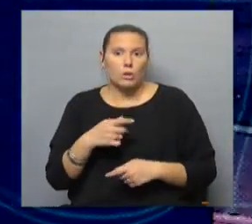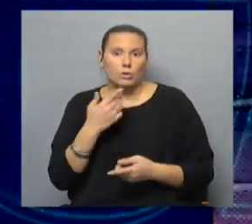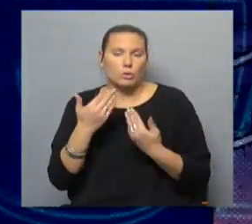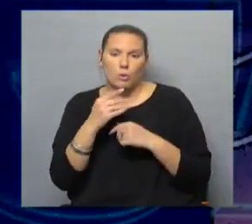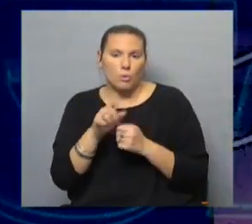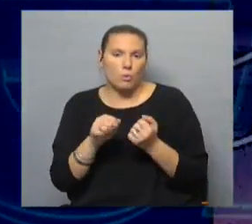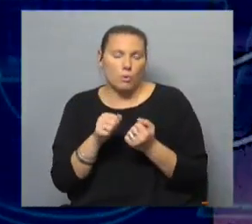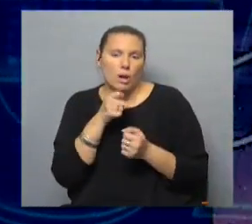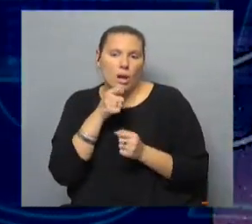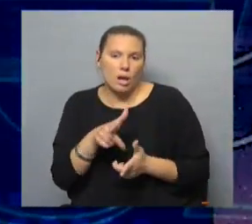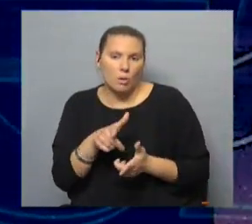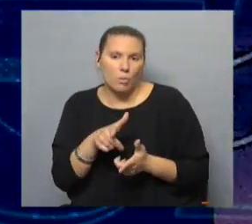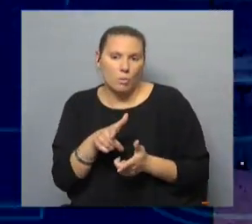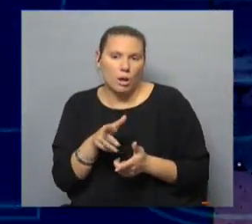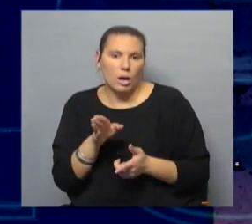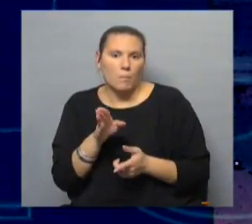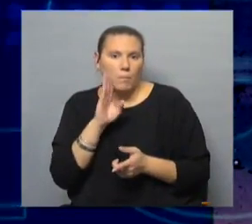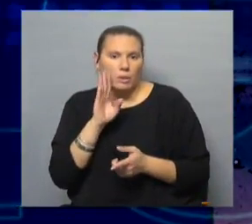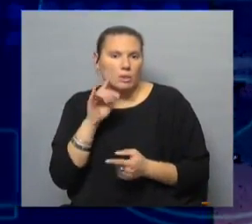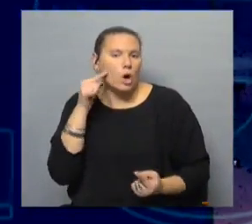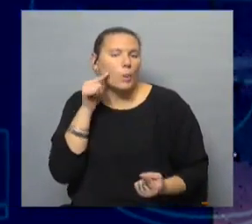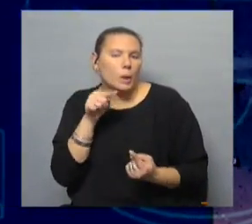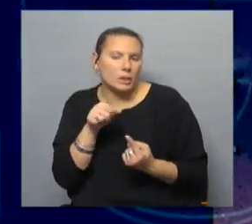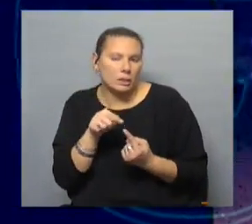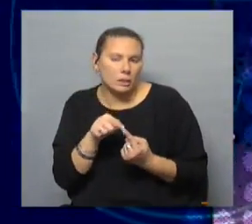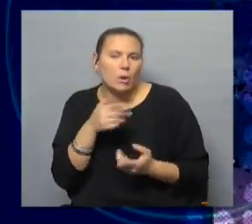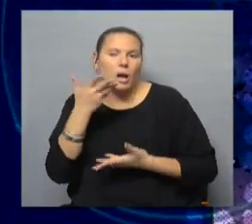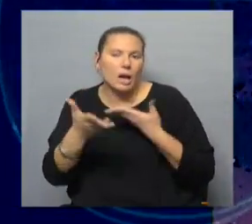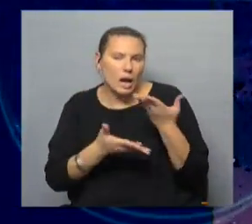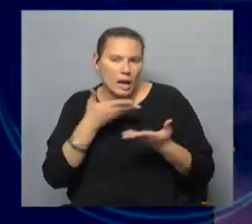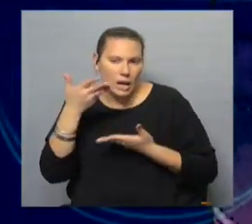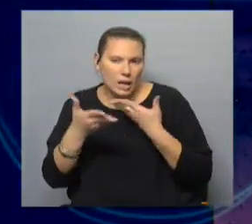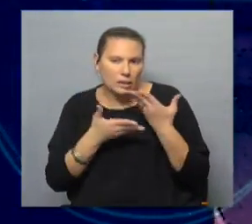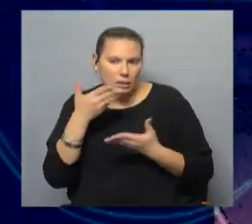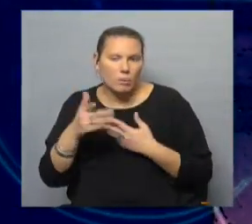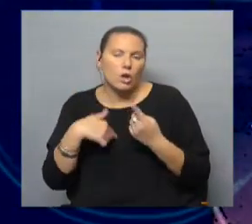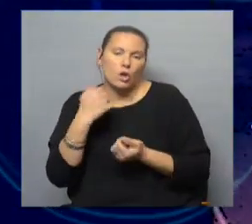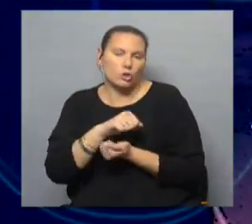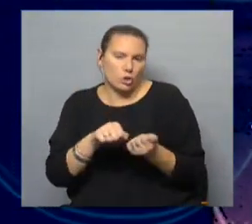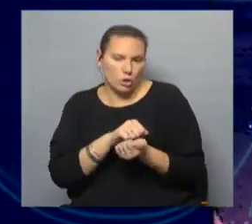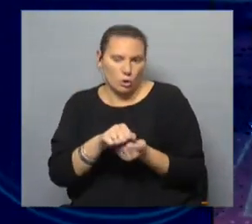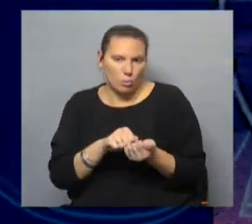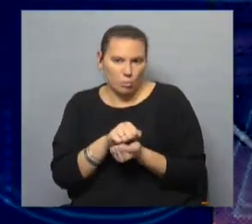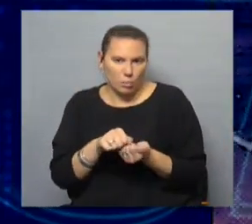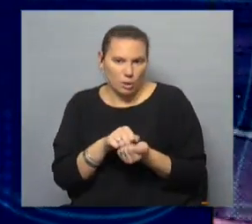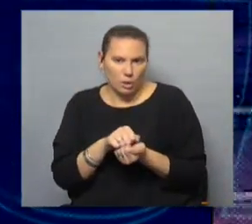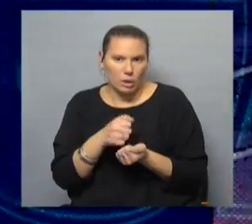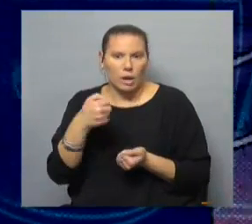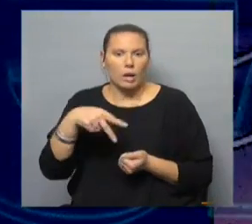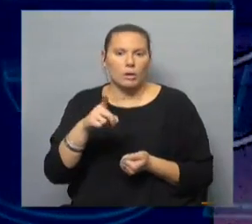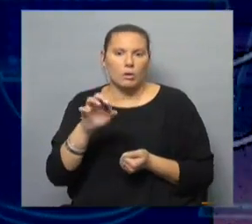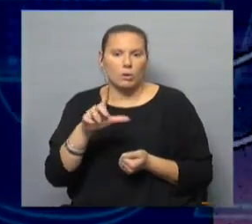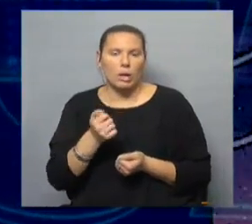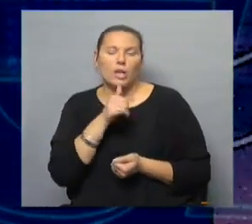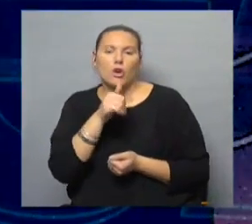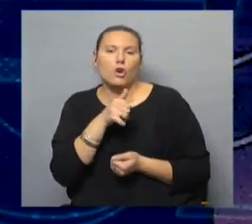materna, trabajamos la intencionalidad, cantamos una canción en lengua mbundu, de Angola, y